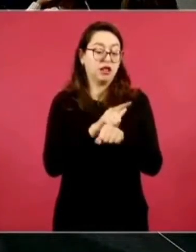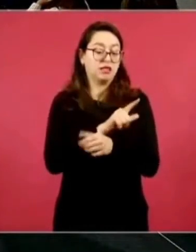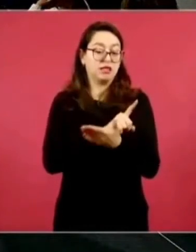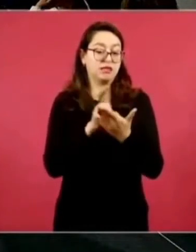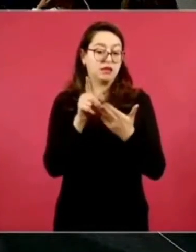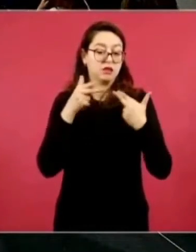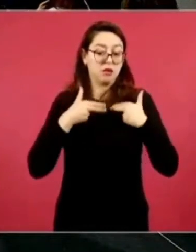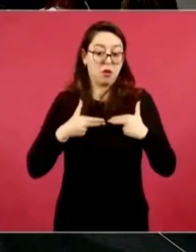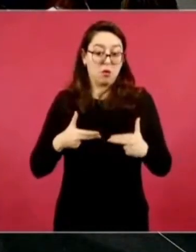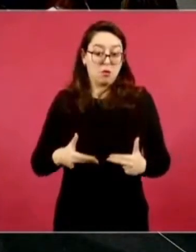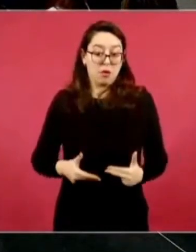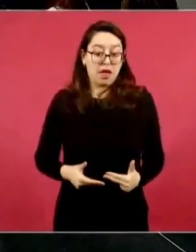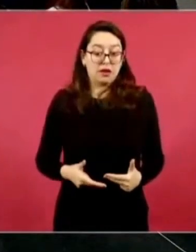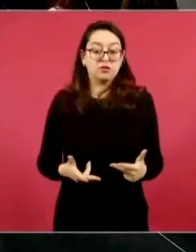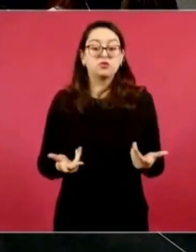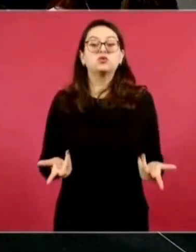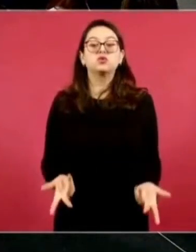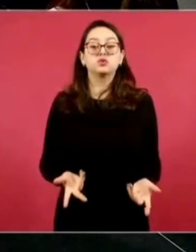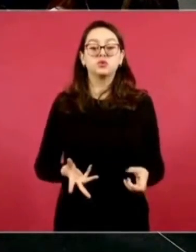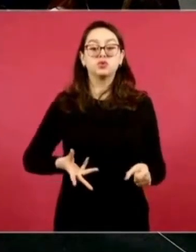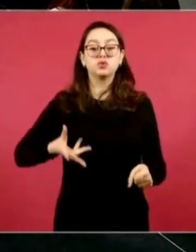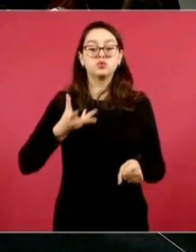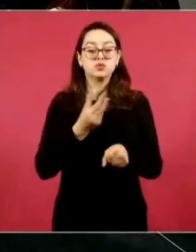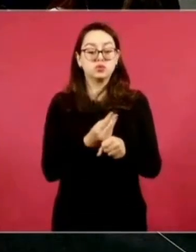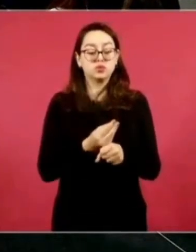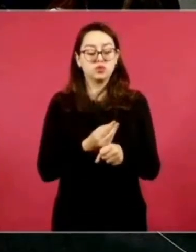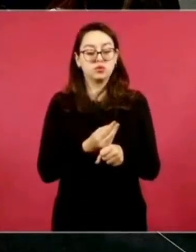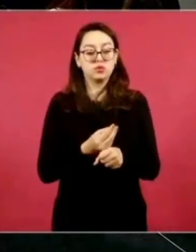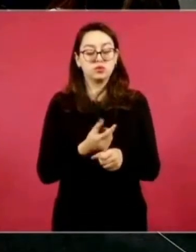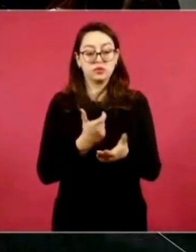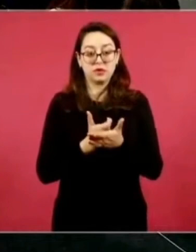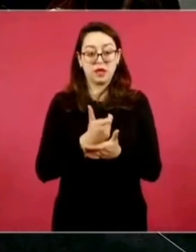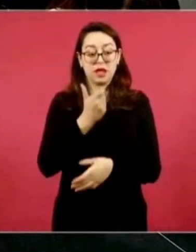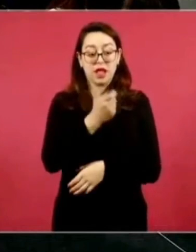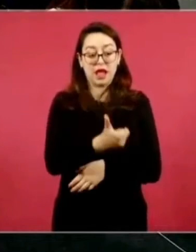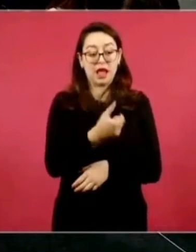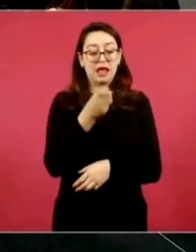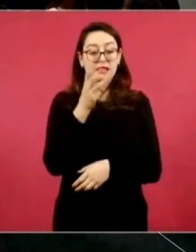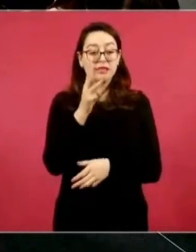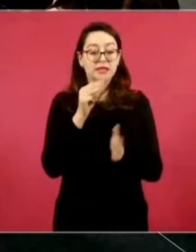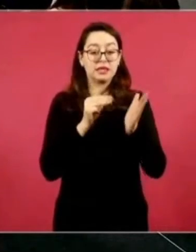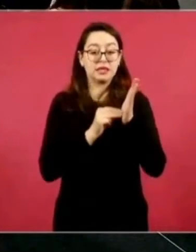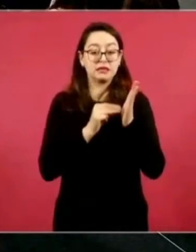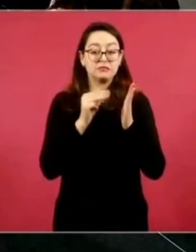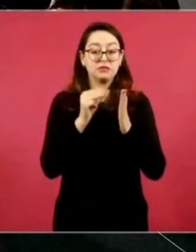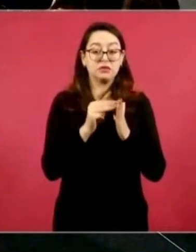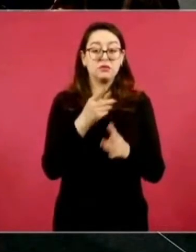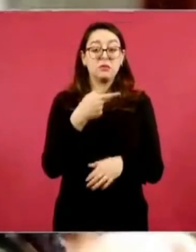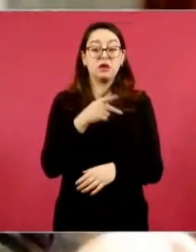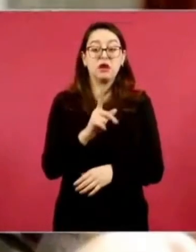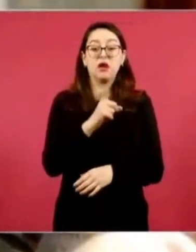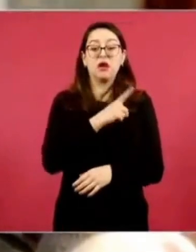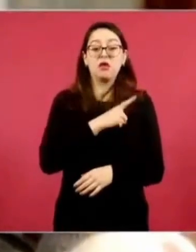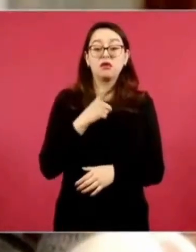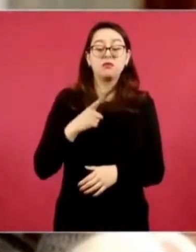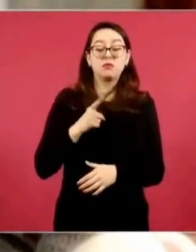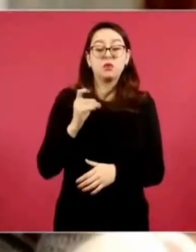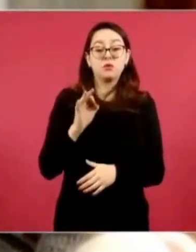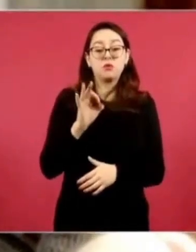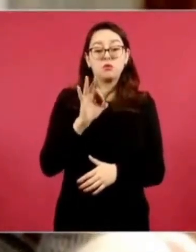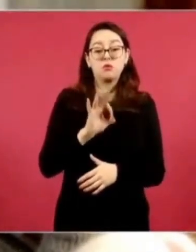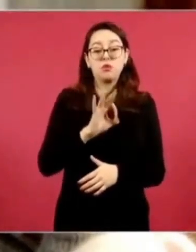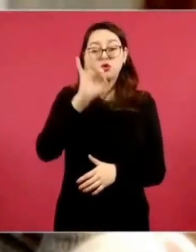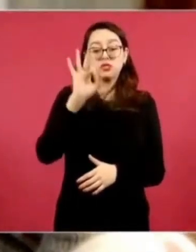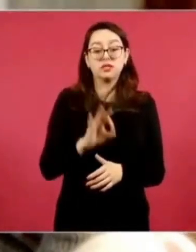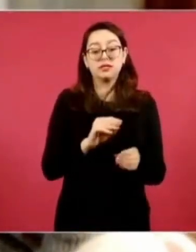y en donde la reparación de daños iba a ser por más de 3 millones, pero de ese dinero le iba a dar un porcentaje al representante de la